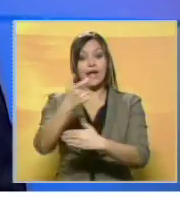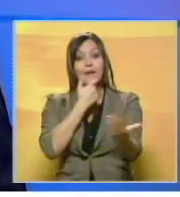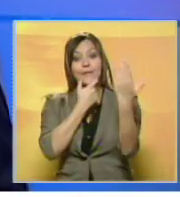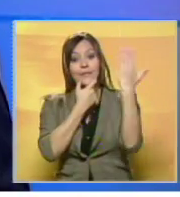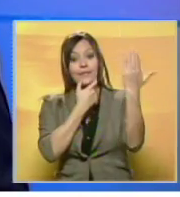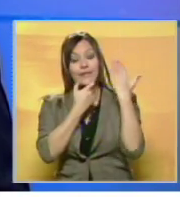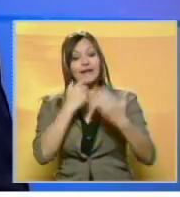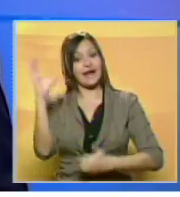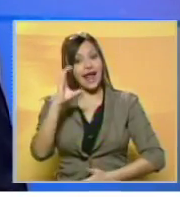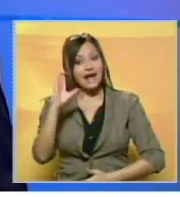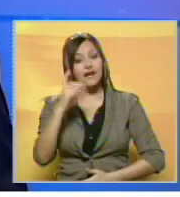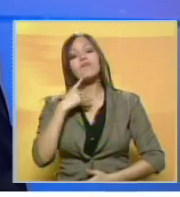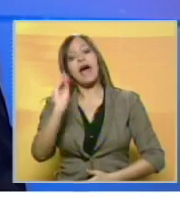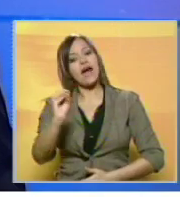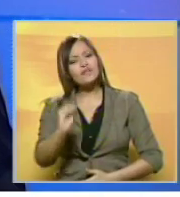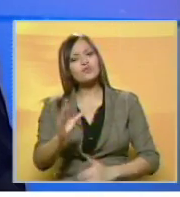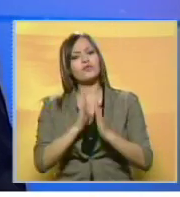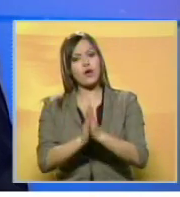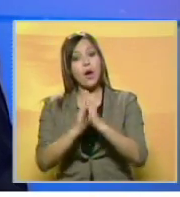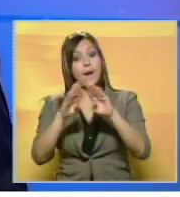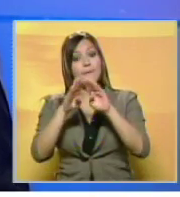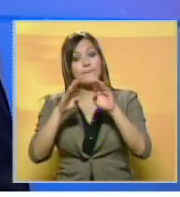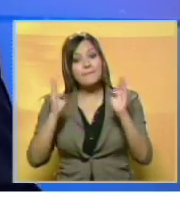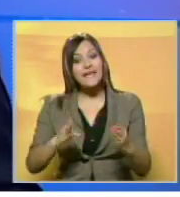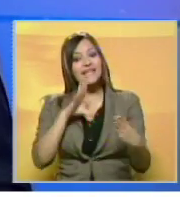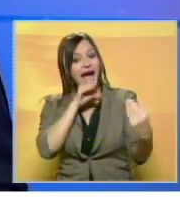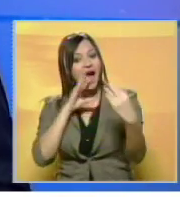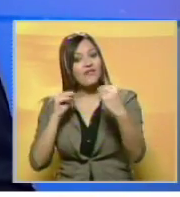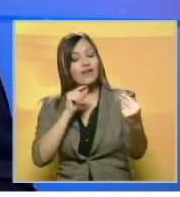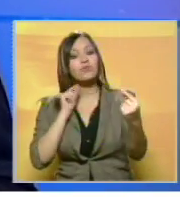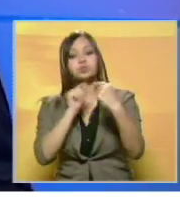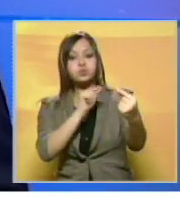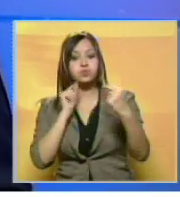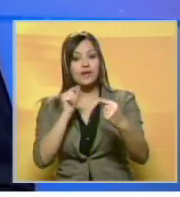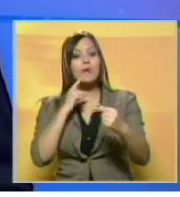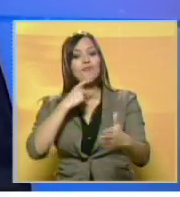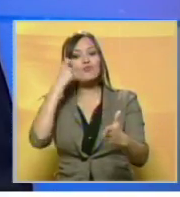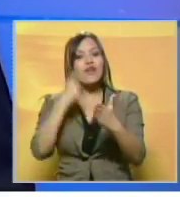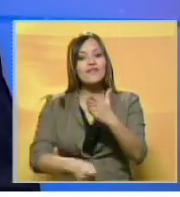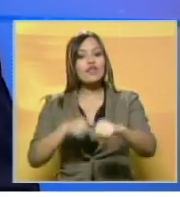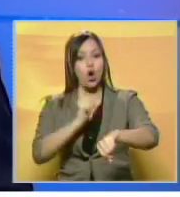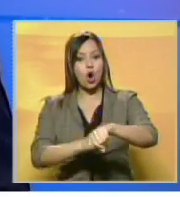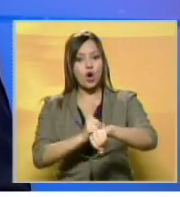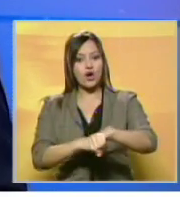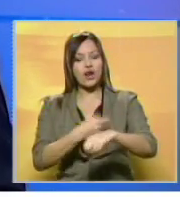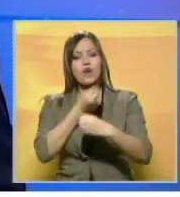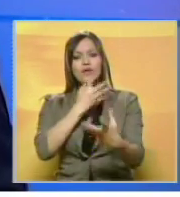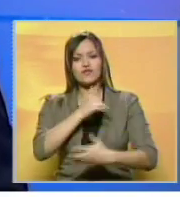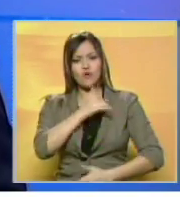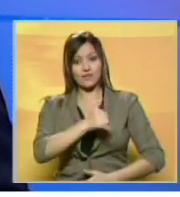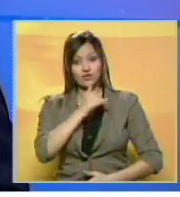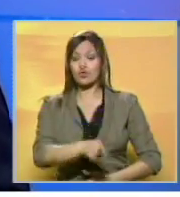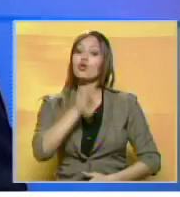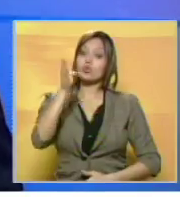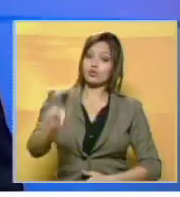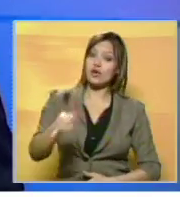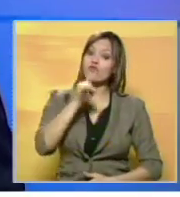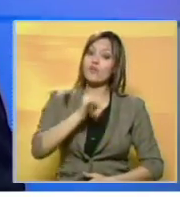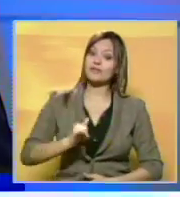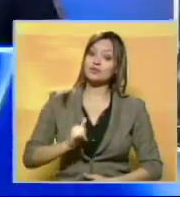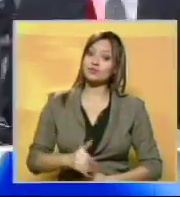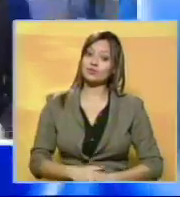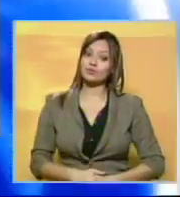Terrestre, donde solicitaron que se instalen mesas de diálogo para discutir la restricción de circulación. Gustavo Gómez Morón está allí y nos cuenta.